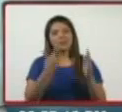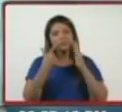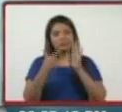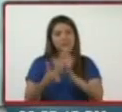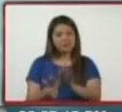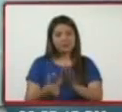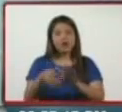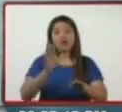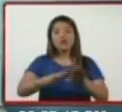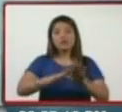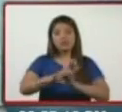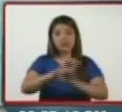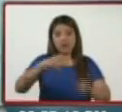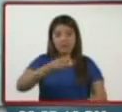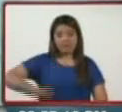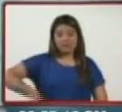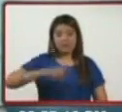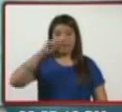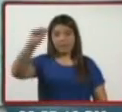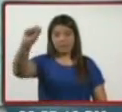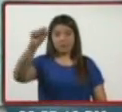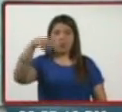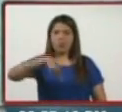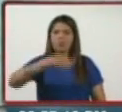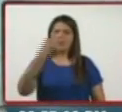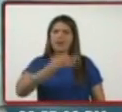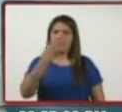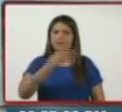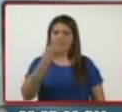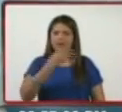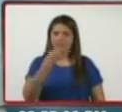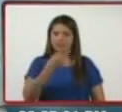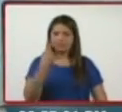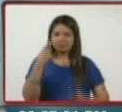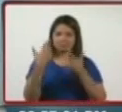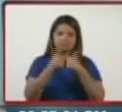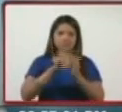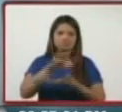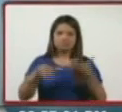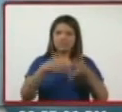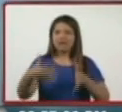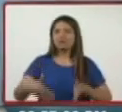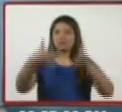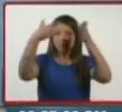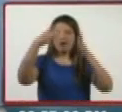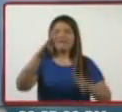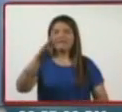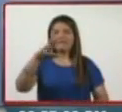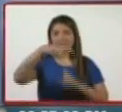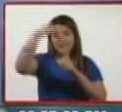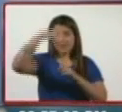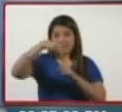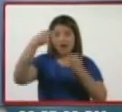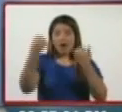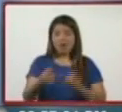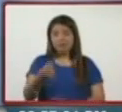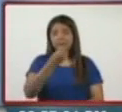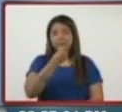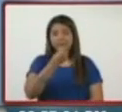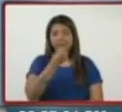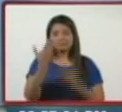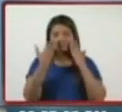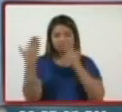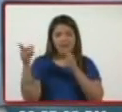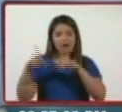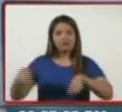había anunciado el presidente de la República, Nicolás Maduro, en horas de la tarde se produjeron hechos vandálicos en la Torre Británica de Altamira. Esta hora nuestra compañera Angélica Ramírez se encuentra